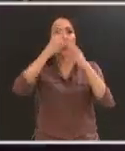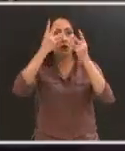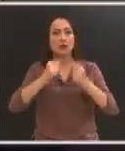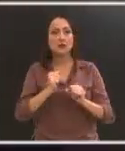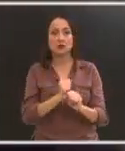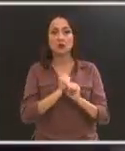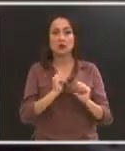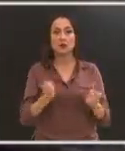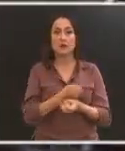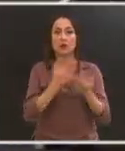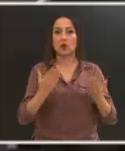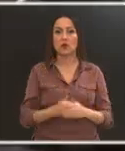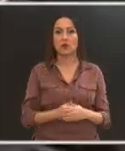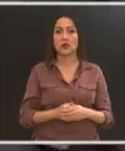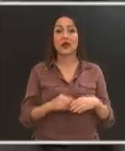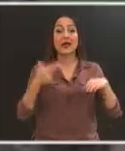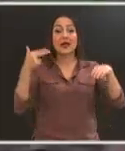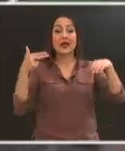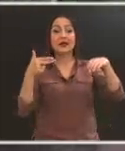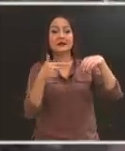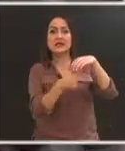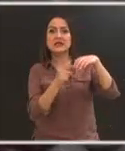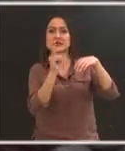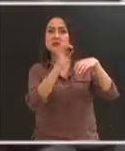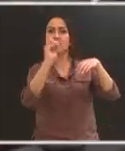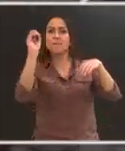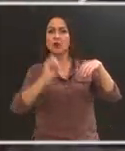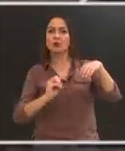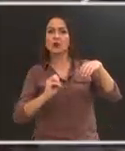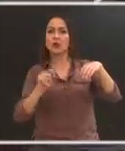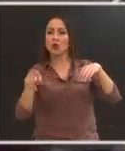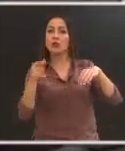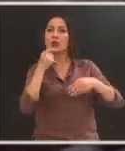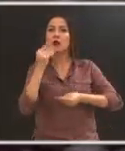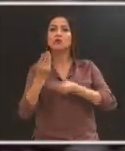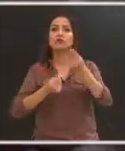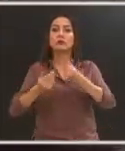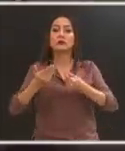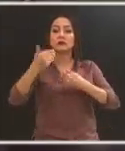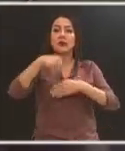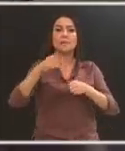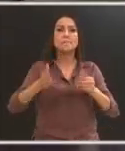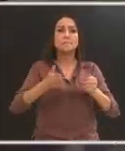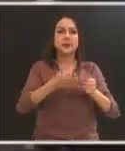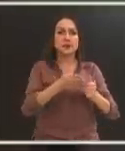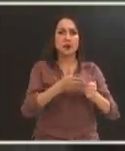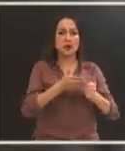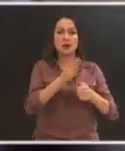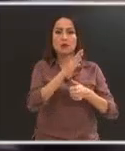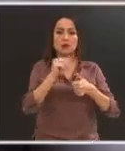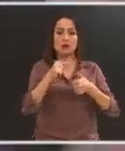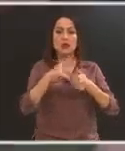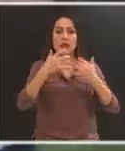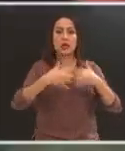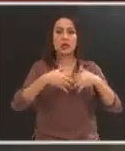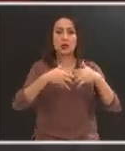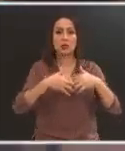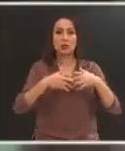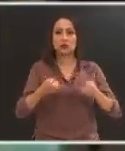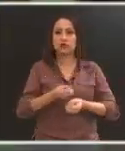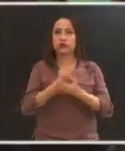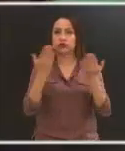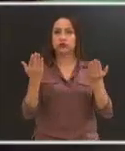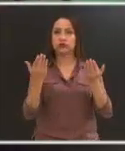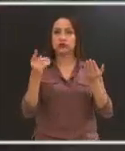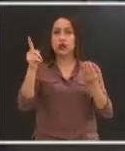Seguridad Pública escanear el 100% de los contenedores cargados con piña fresca y de la industria que exporta